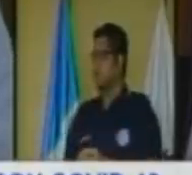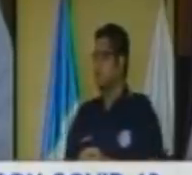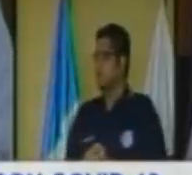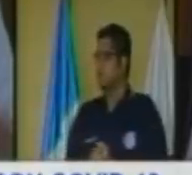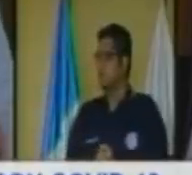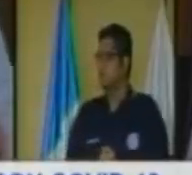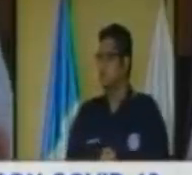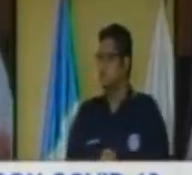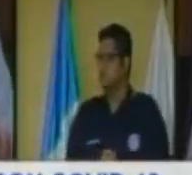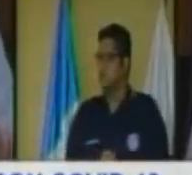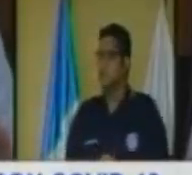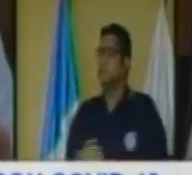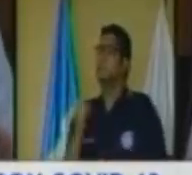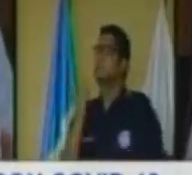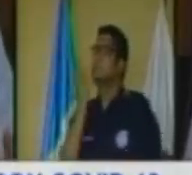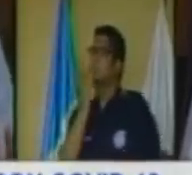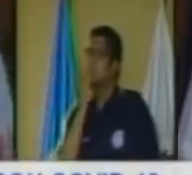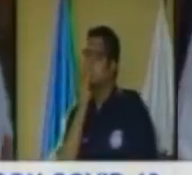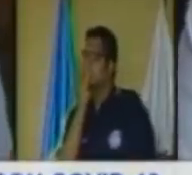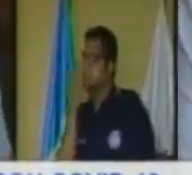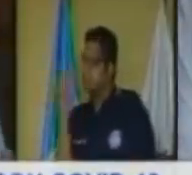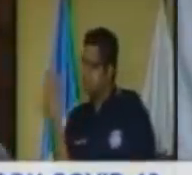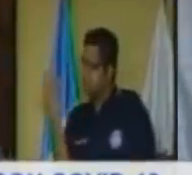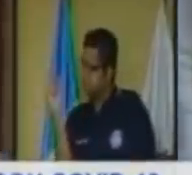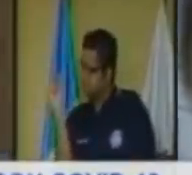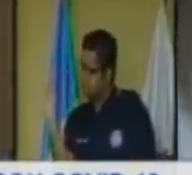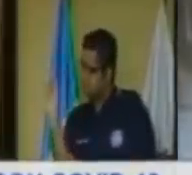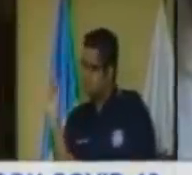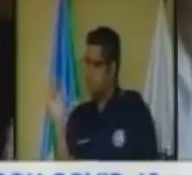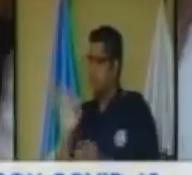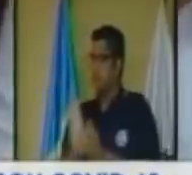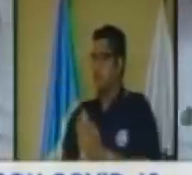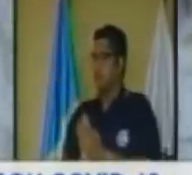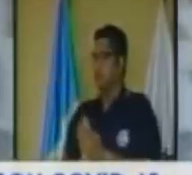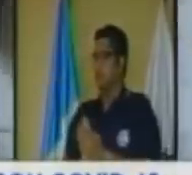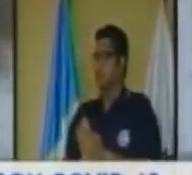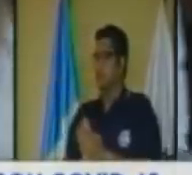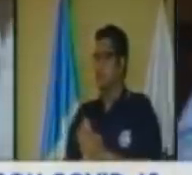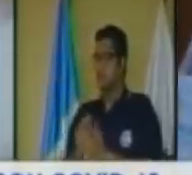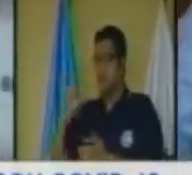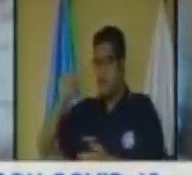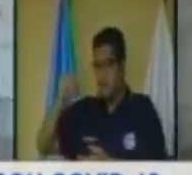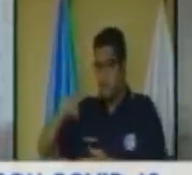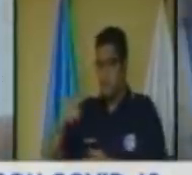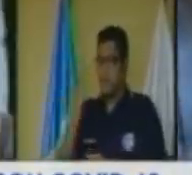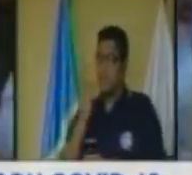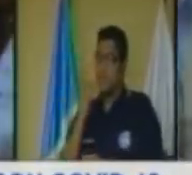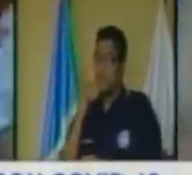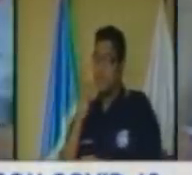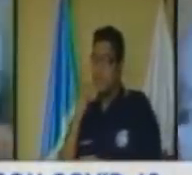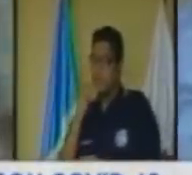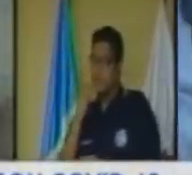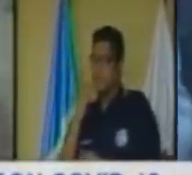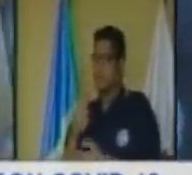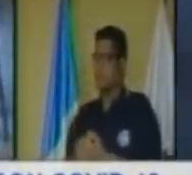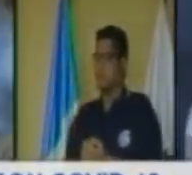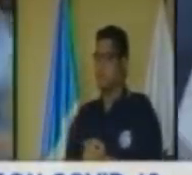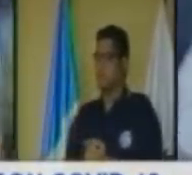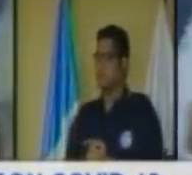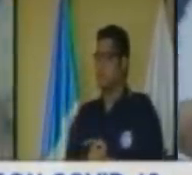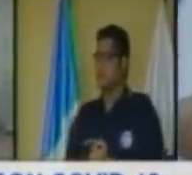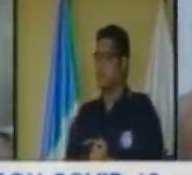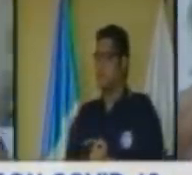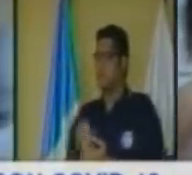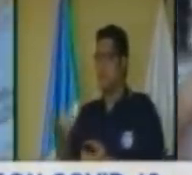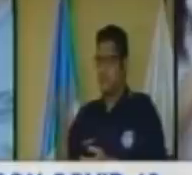Disculpe, periodista, vamos a darle la palabra al director de Migración, después le vamos a dar la palabra